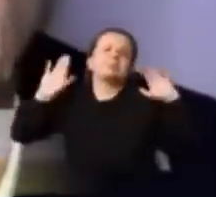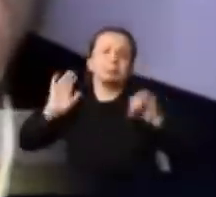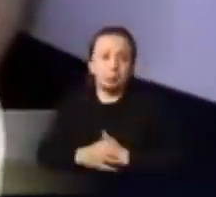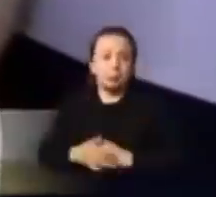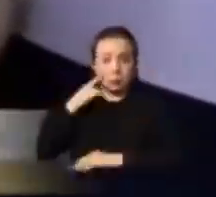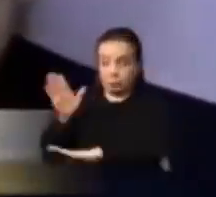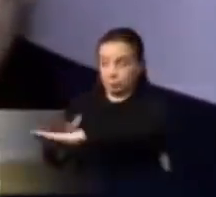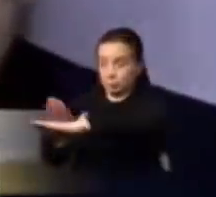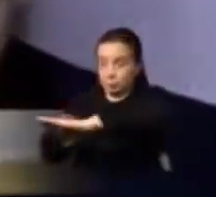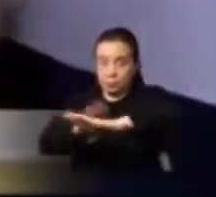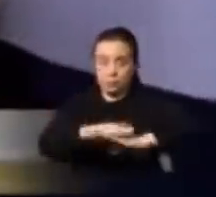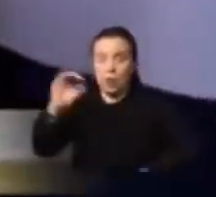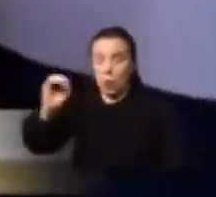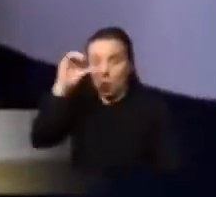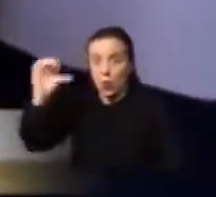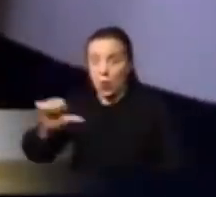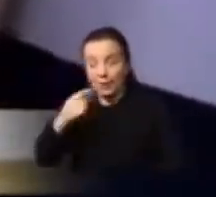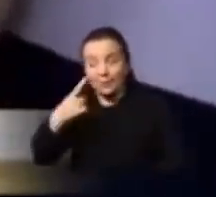senadores y senadoras.